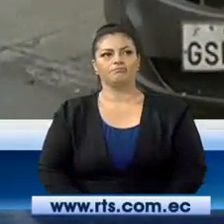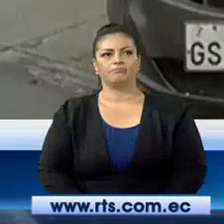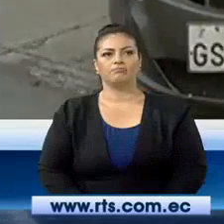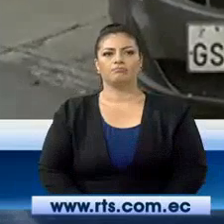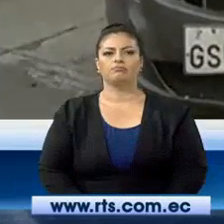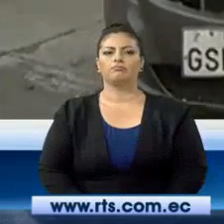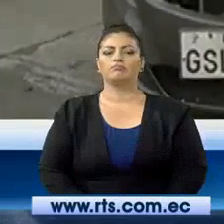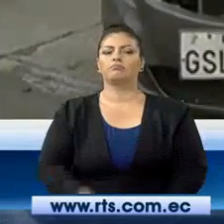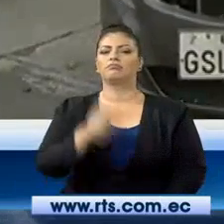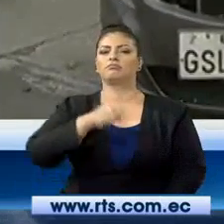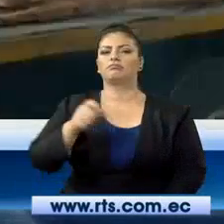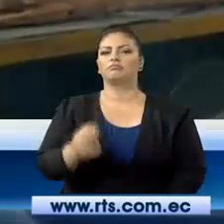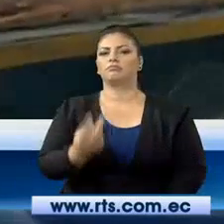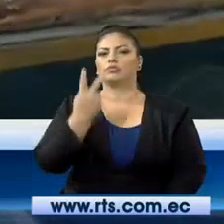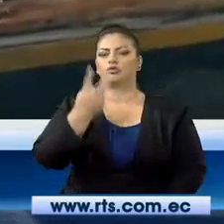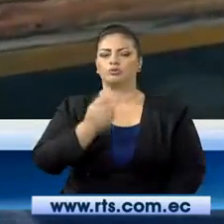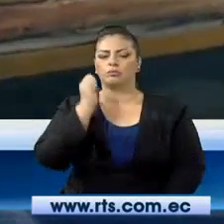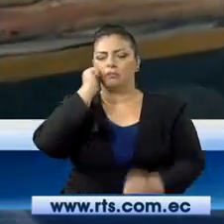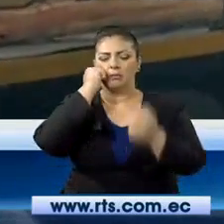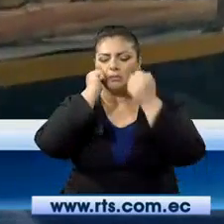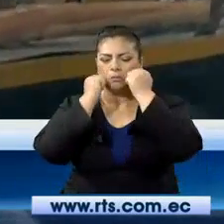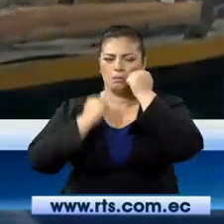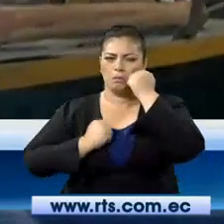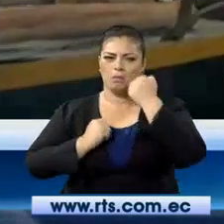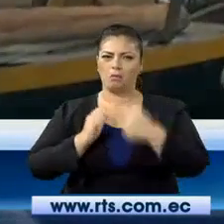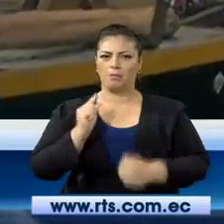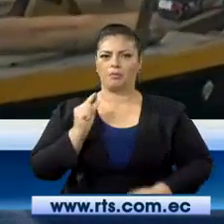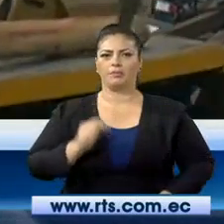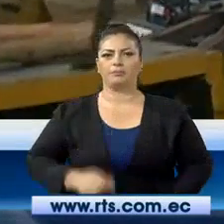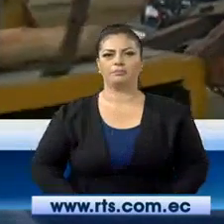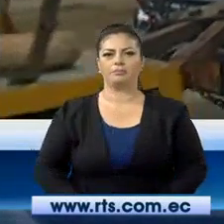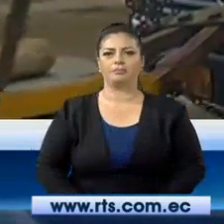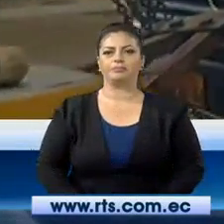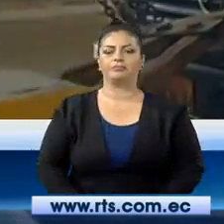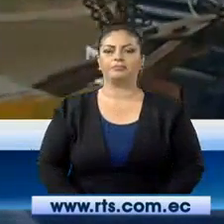personas resultaron con lesiones, informó Ítalo Ruiz.